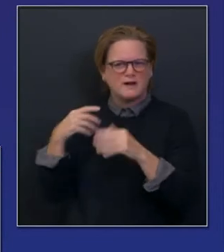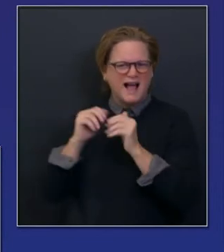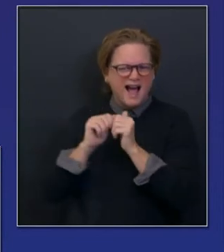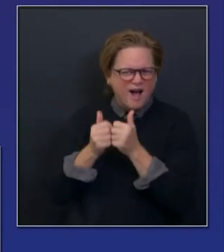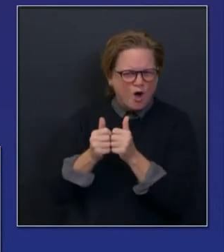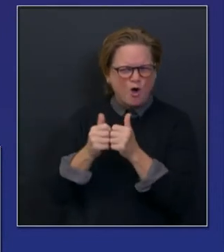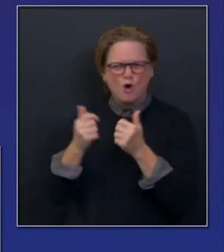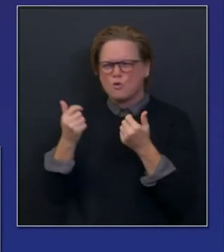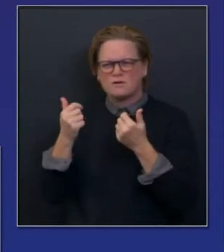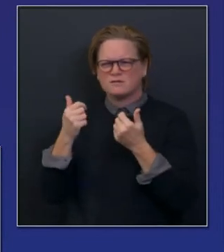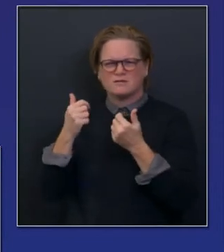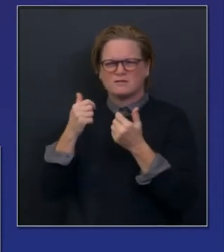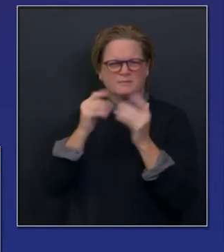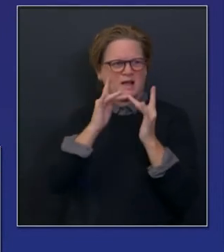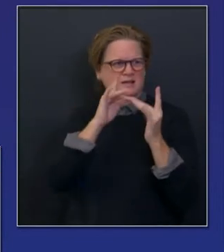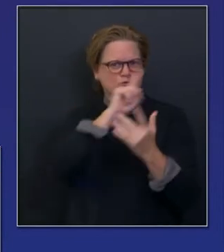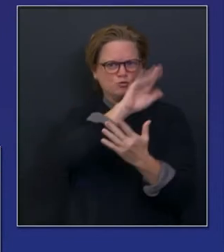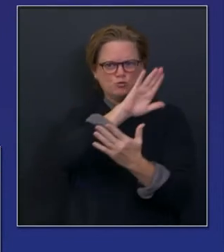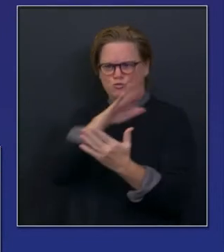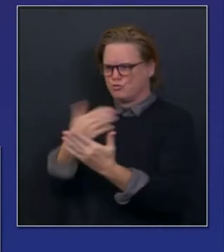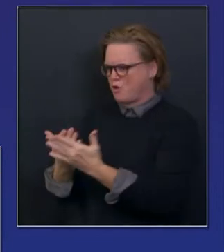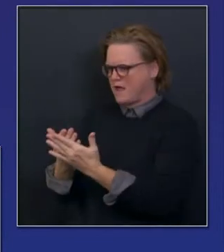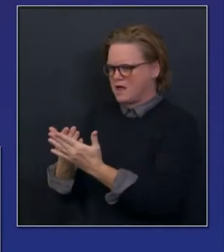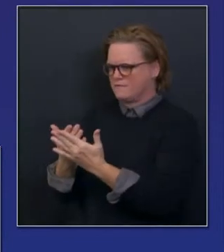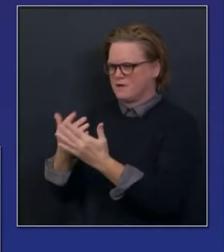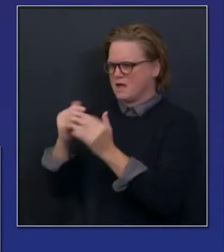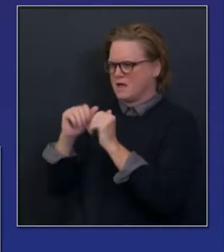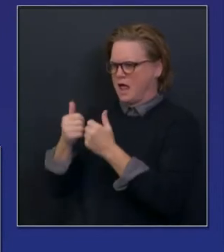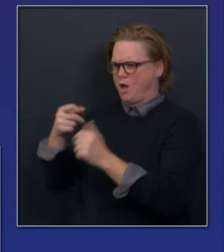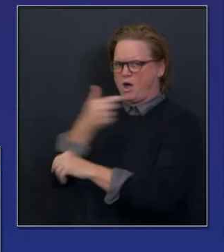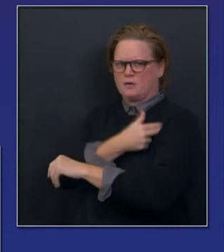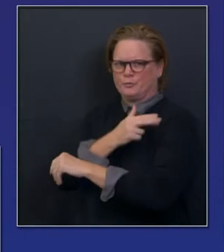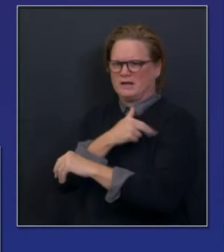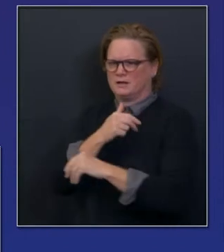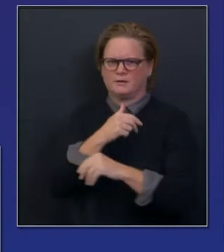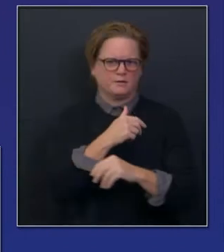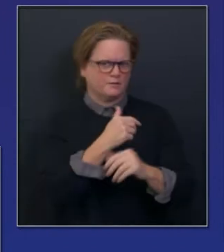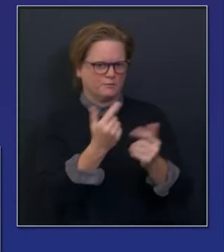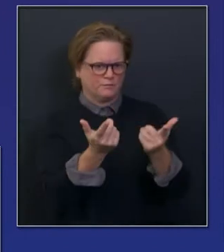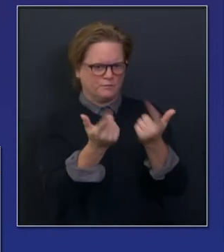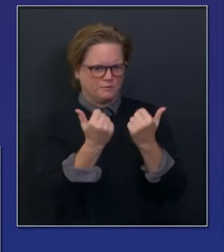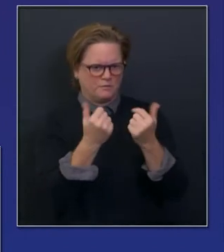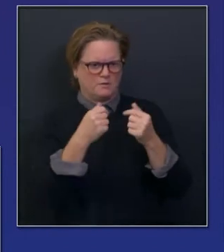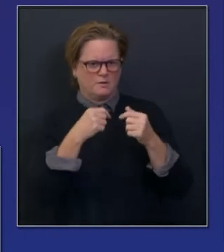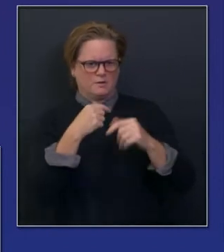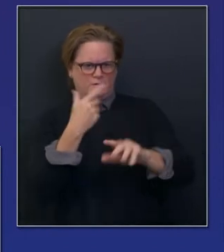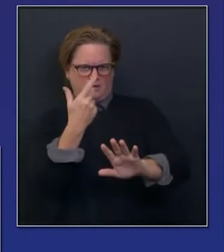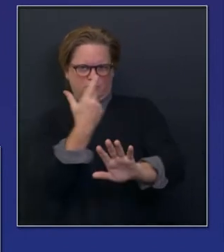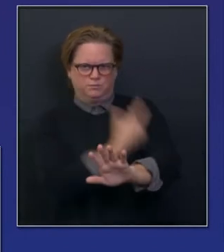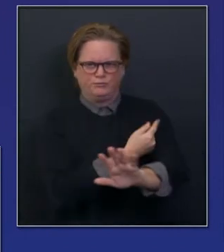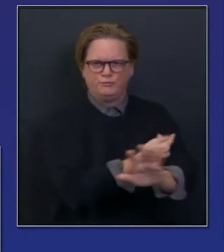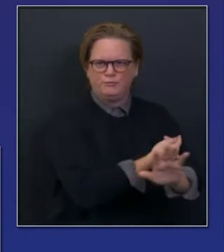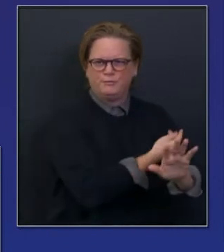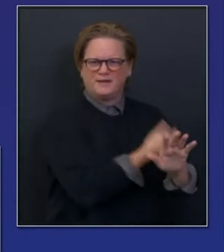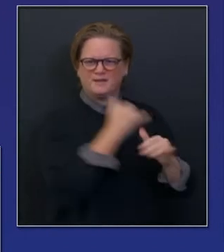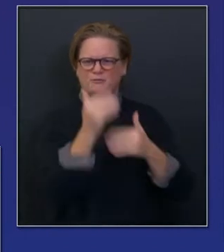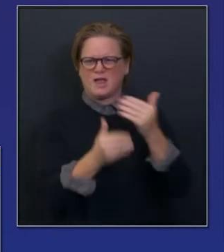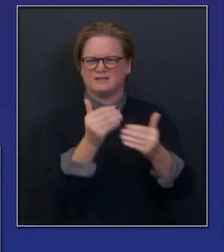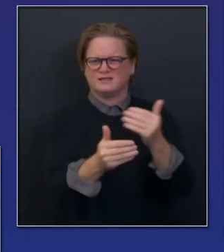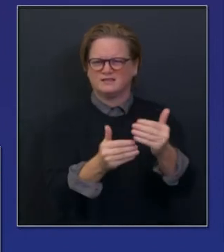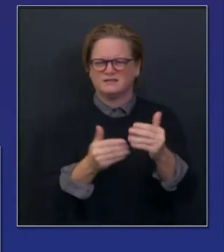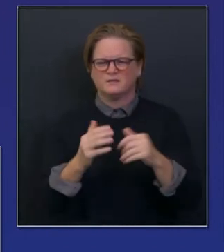a nosotros, ¿cómo la difundiremos y en qué plataforma lo haremos respecto a la dosis total administrada? Si estamos muy